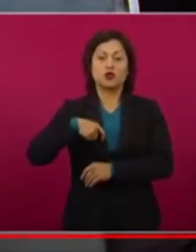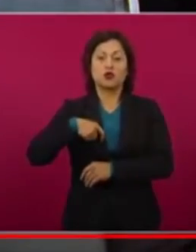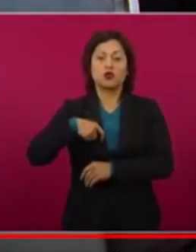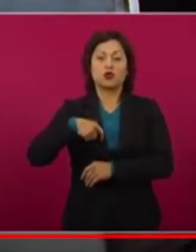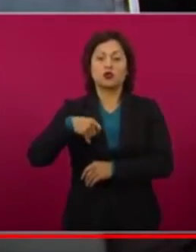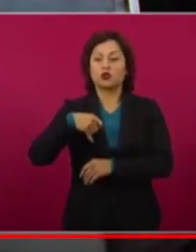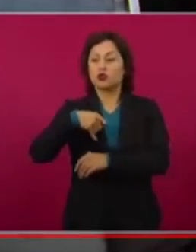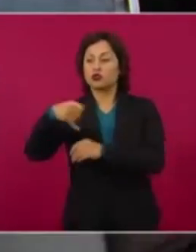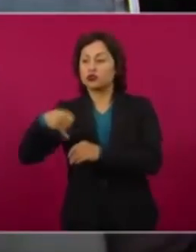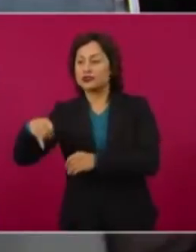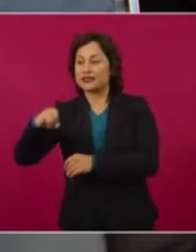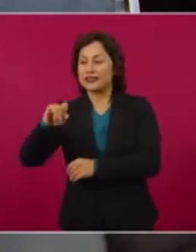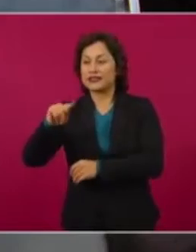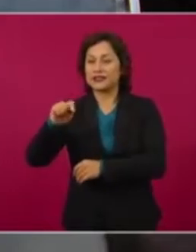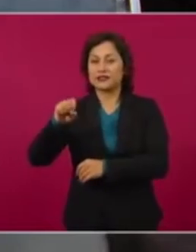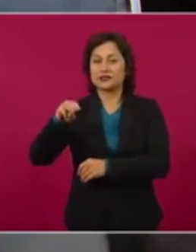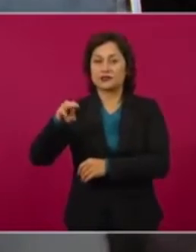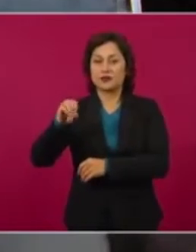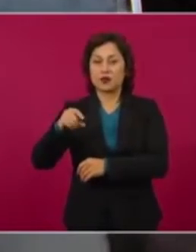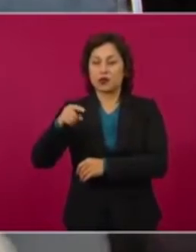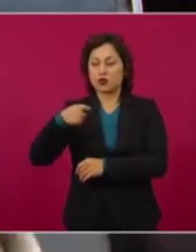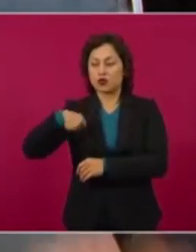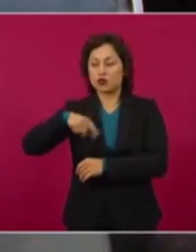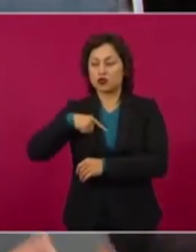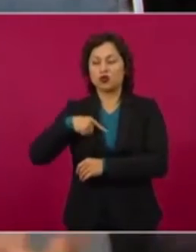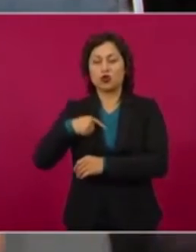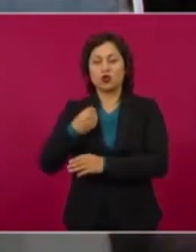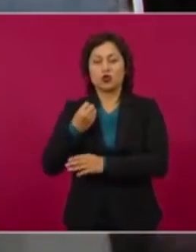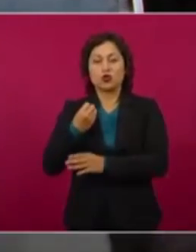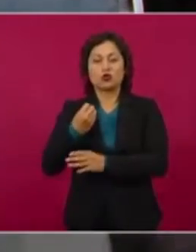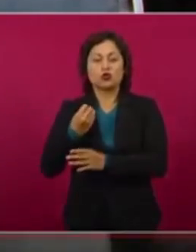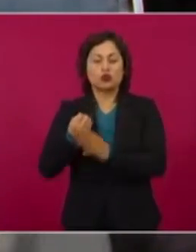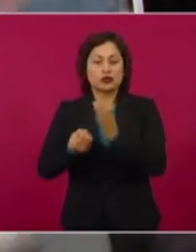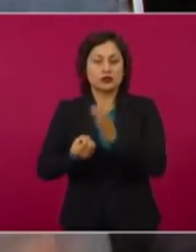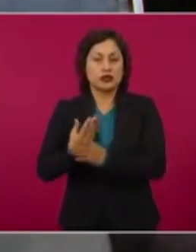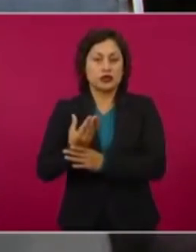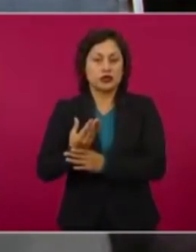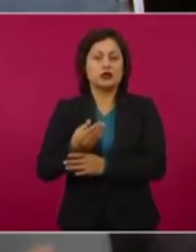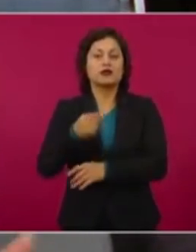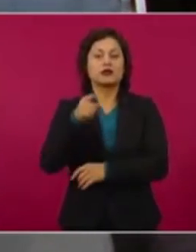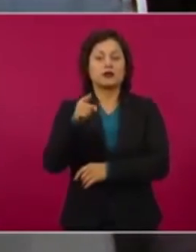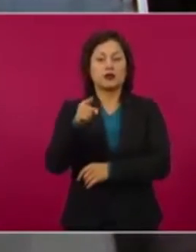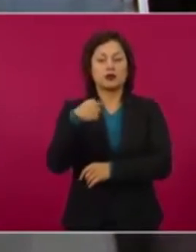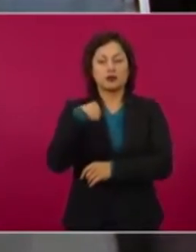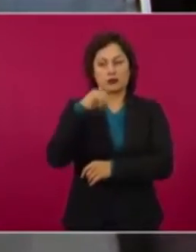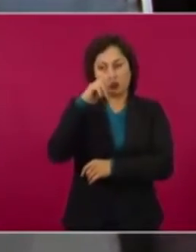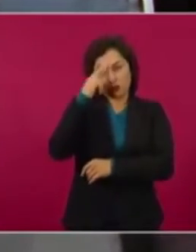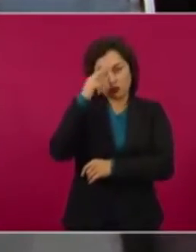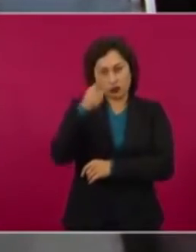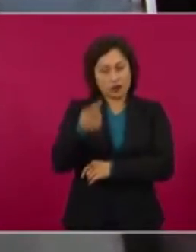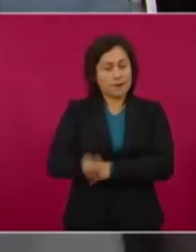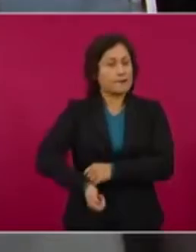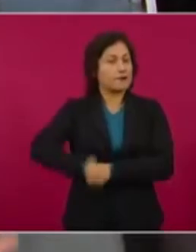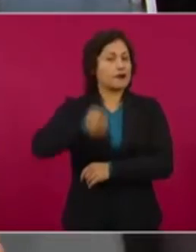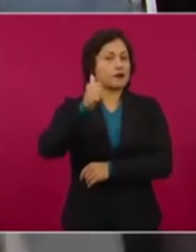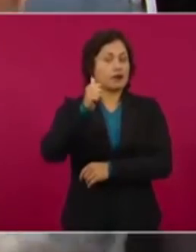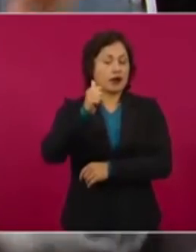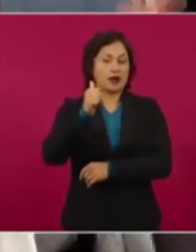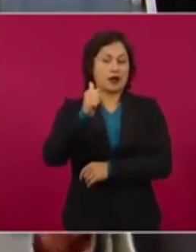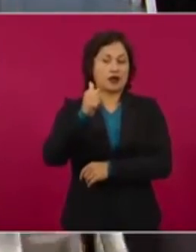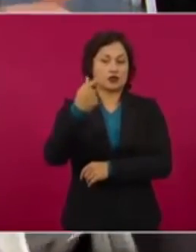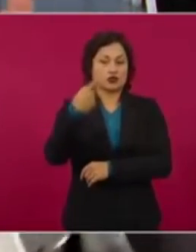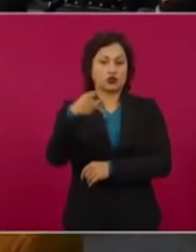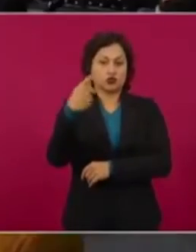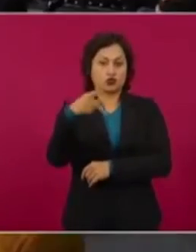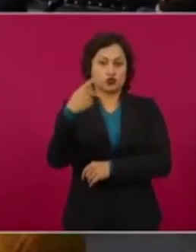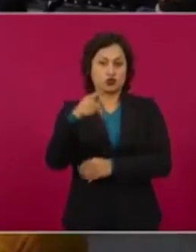Twitter. Yo estaba ahí, estaba Marco, que nos acompañaba también a veces como fotógrafo de